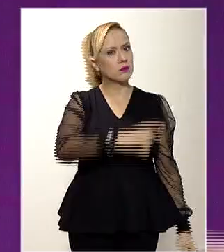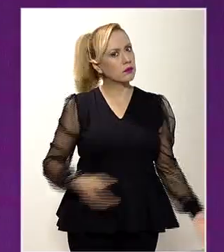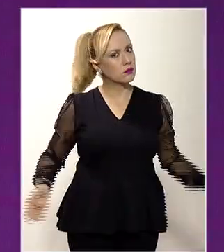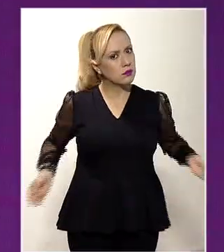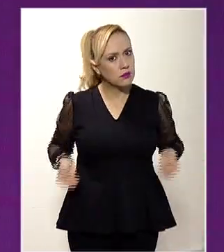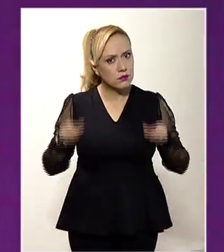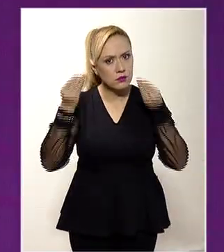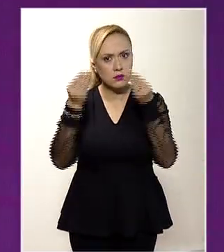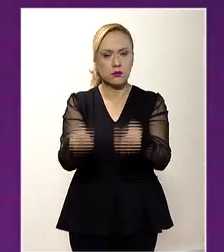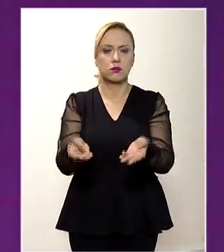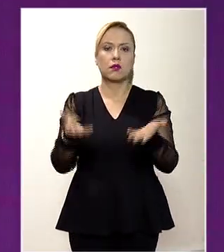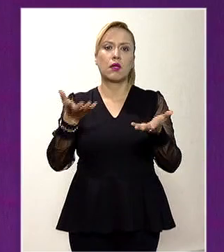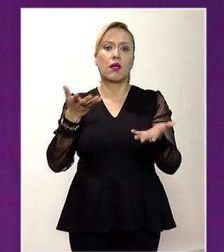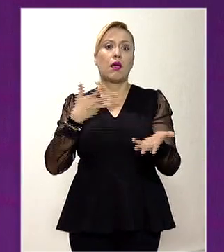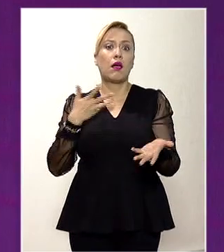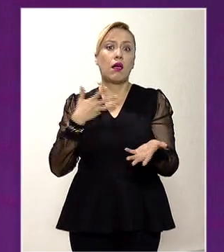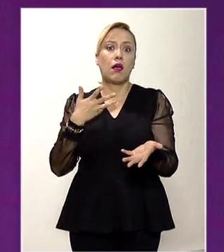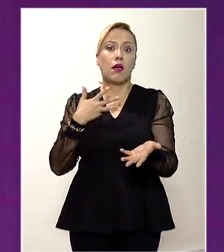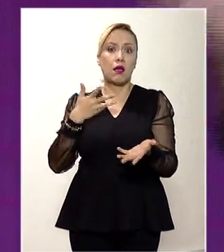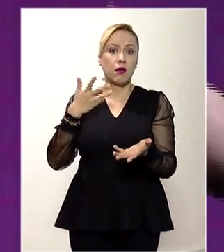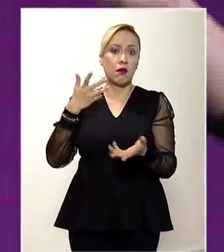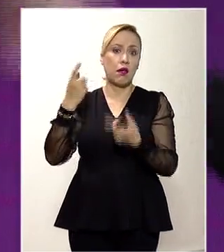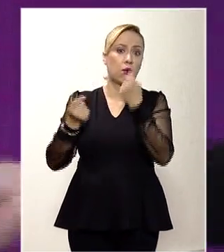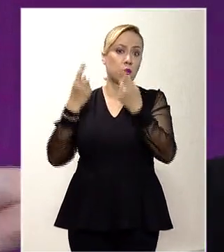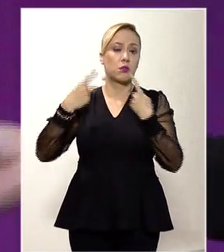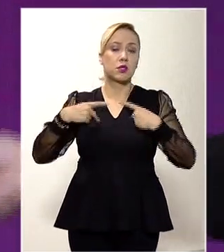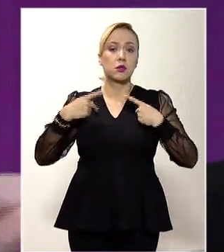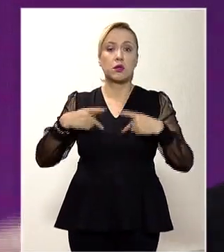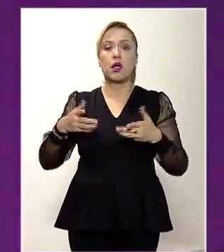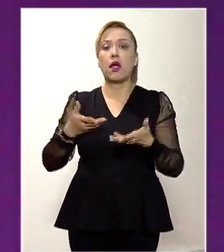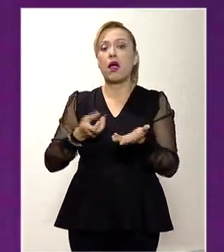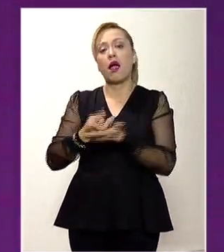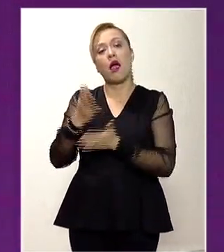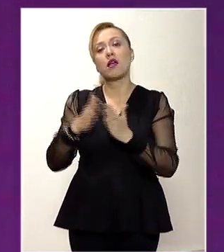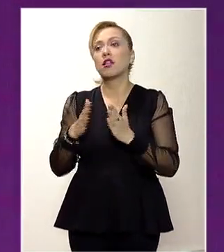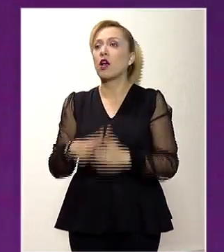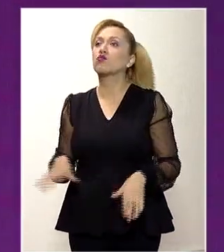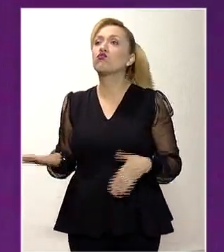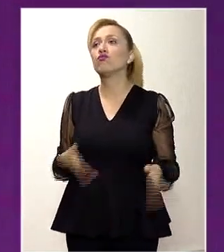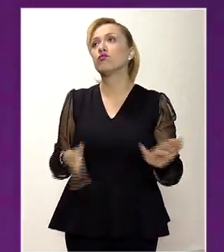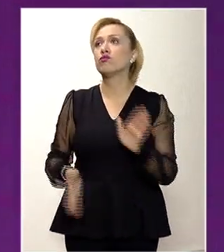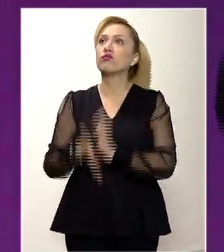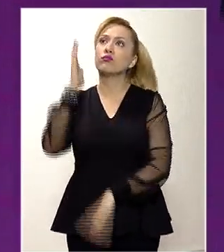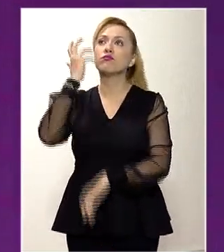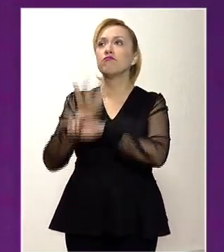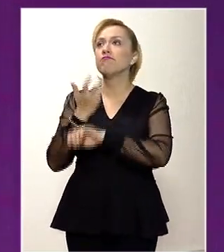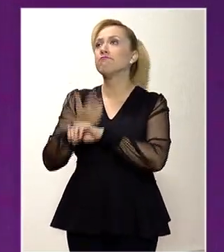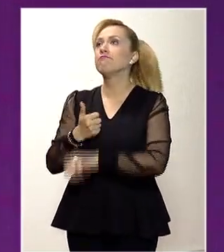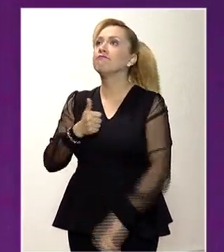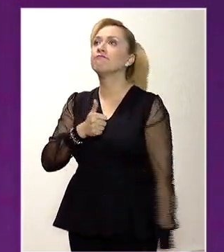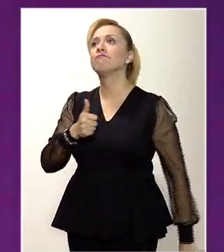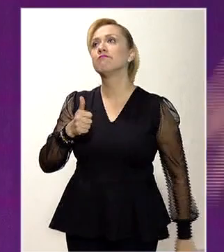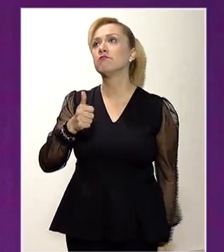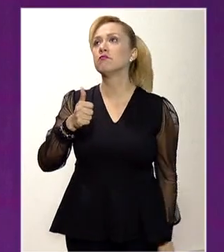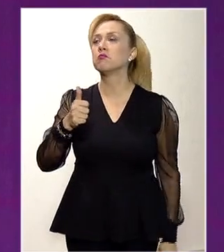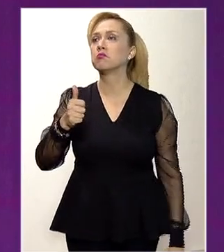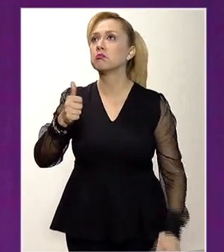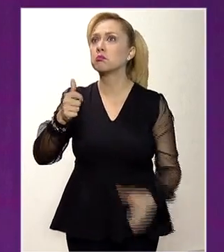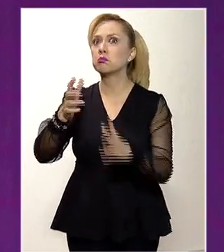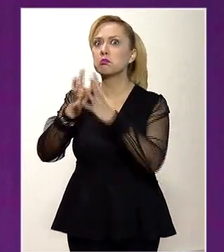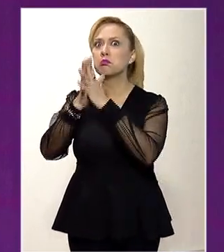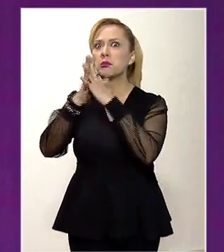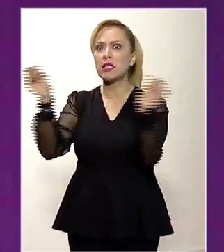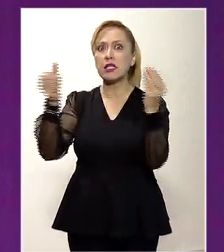Hay desapariciones que no sabemos dónde pasaron. La gente salió de su casa, iba hacia Estados Unidos, puede haber desaparecido en 6